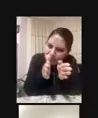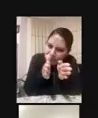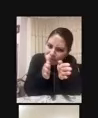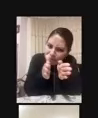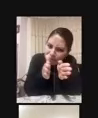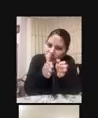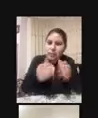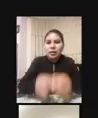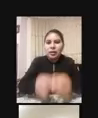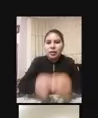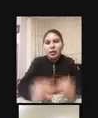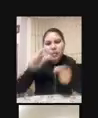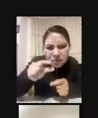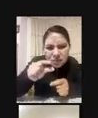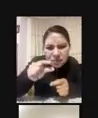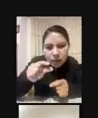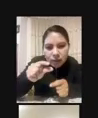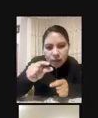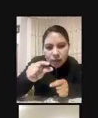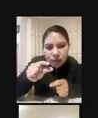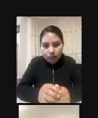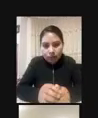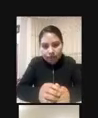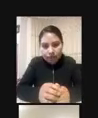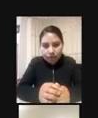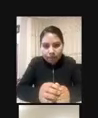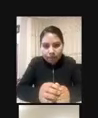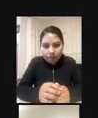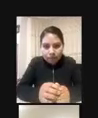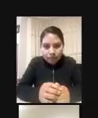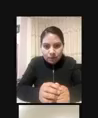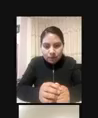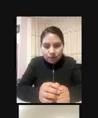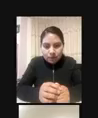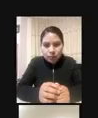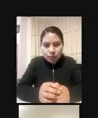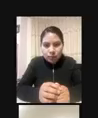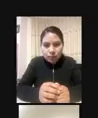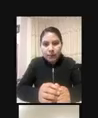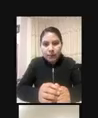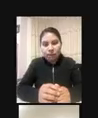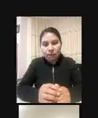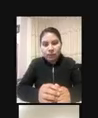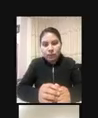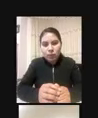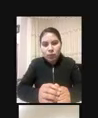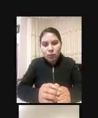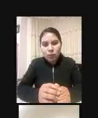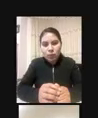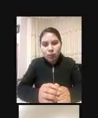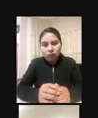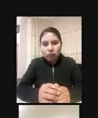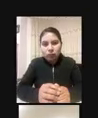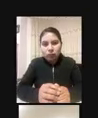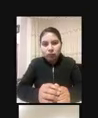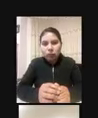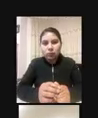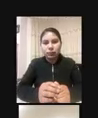macroglosia relativa. A su vez, esta lengüita presenta grietas o fisuras en el dorso de la lengua, que